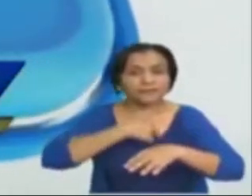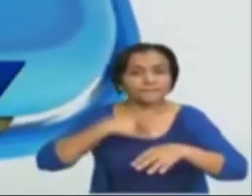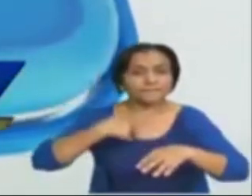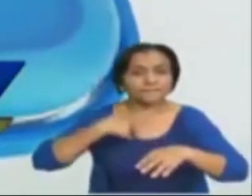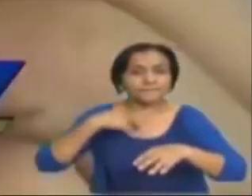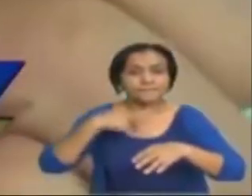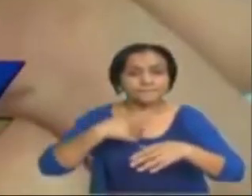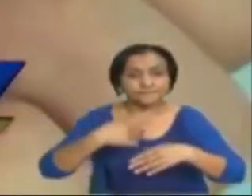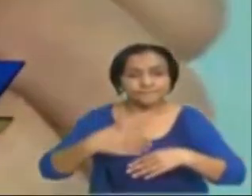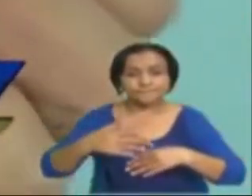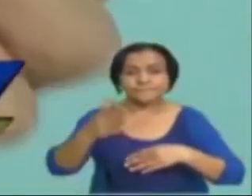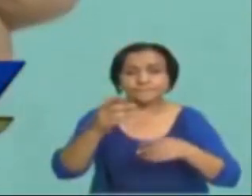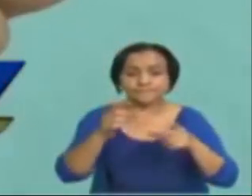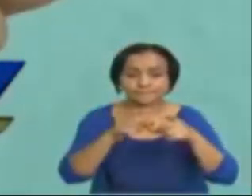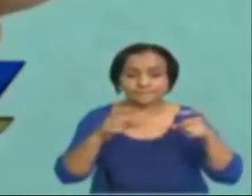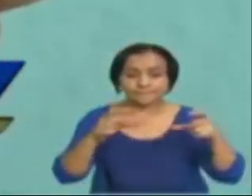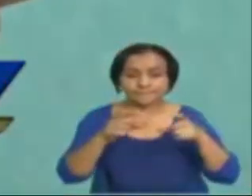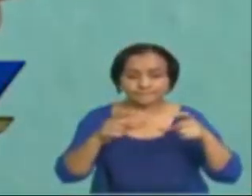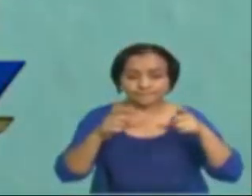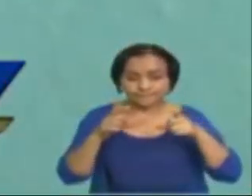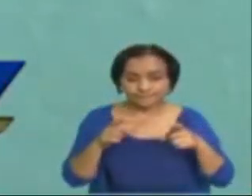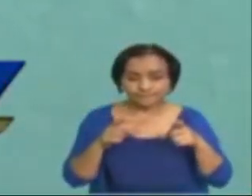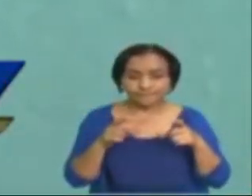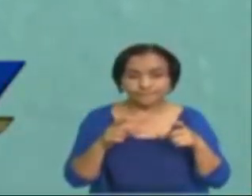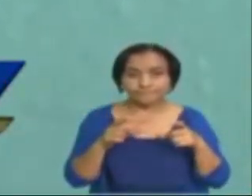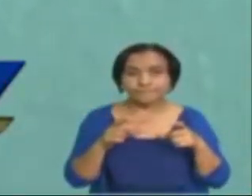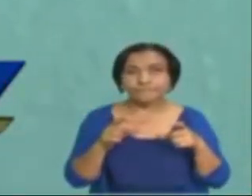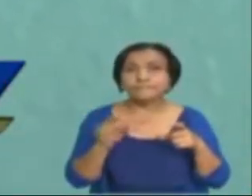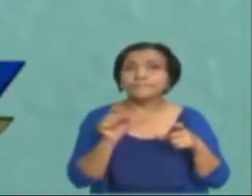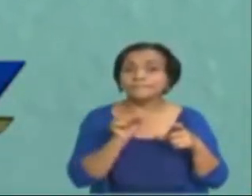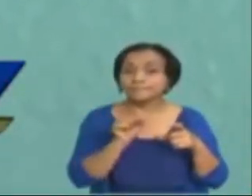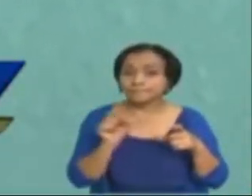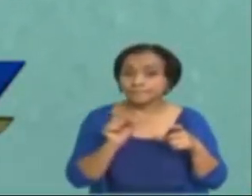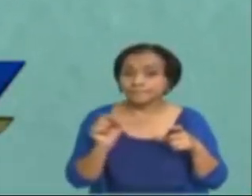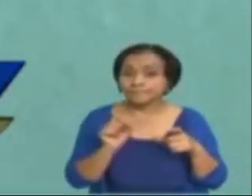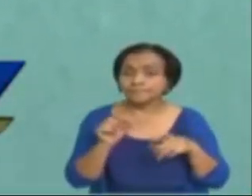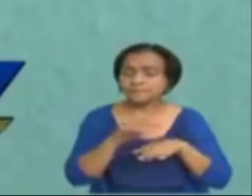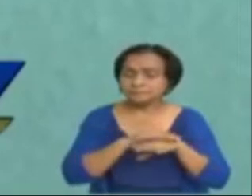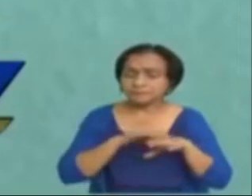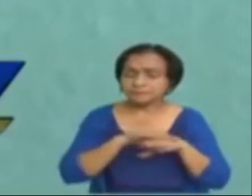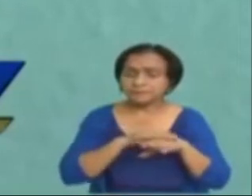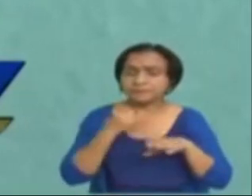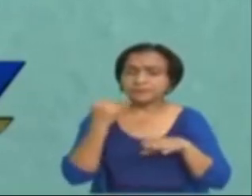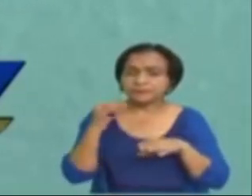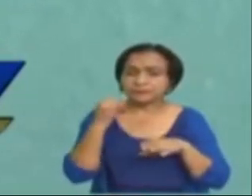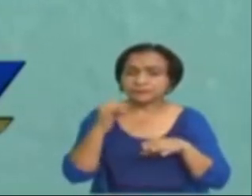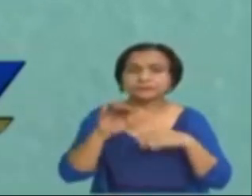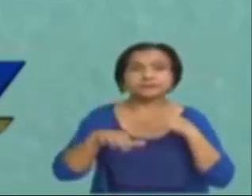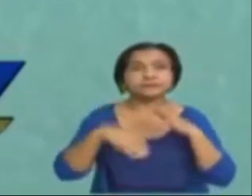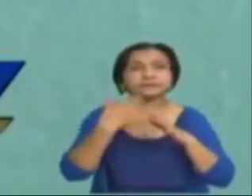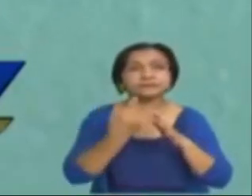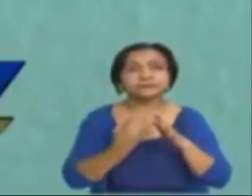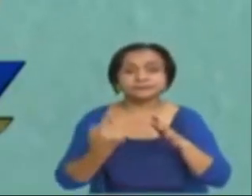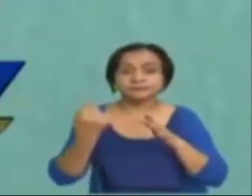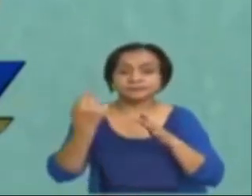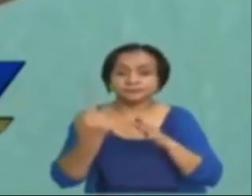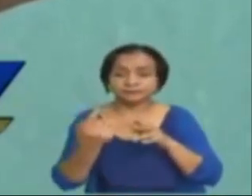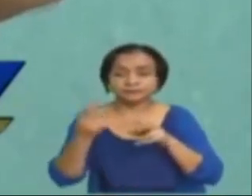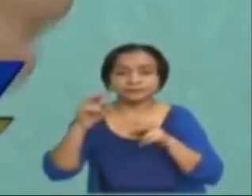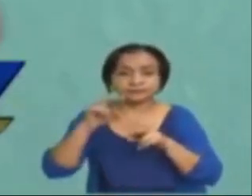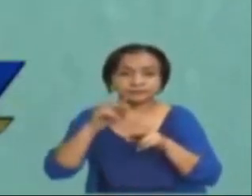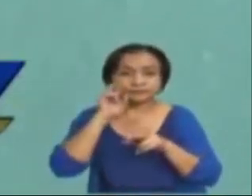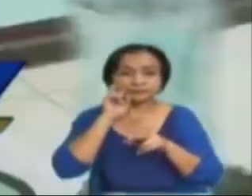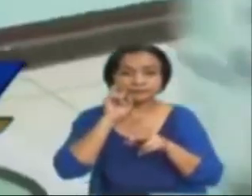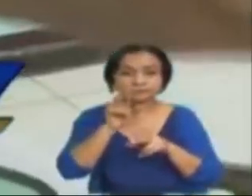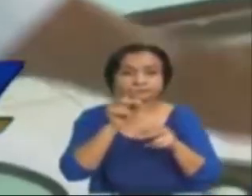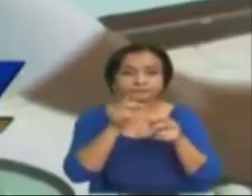aplicará a partir de lunes tercera dosis a personas que hayan recibido las dos dosis de Sputnik V. Desde el lunes, todas